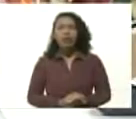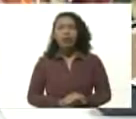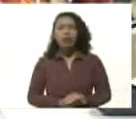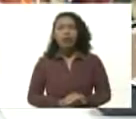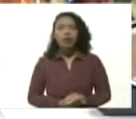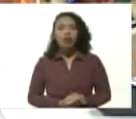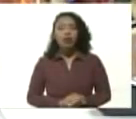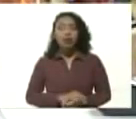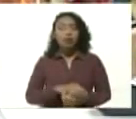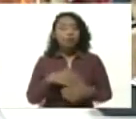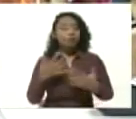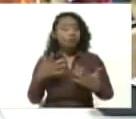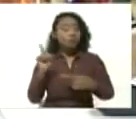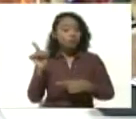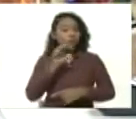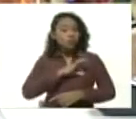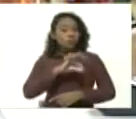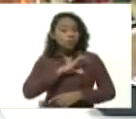este señor,